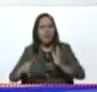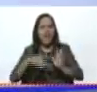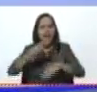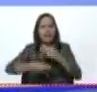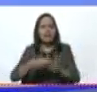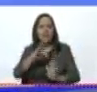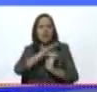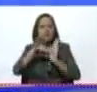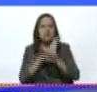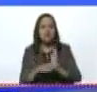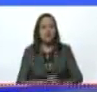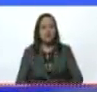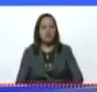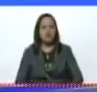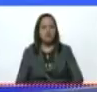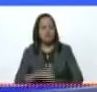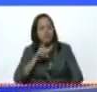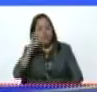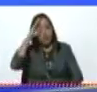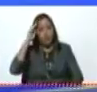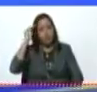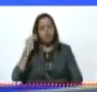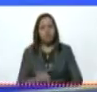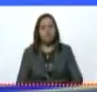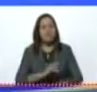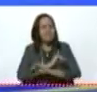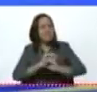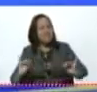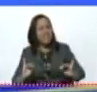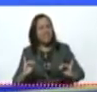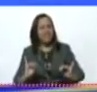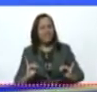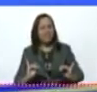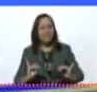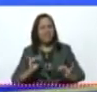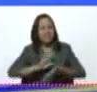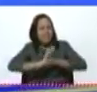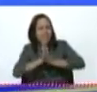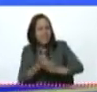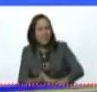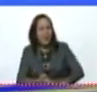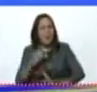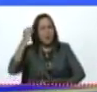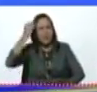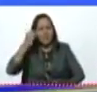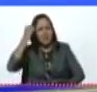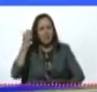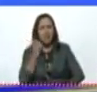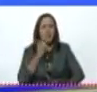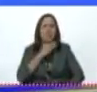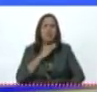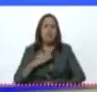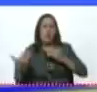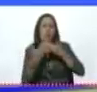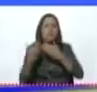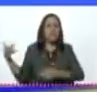Constitución, señor Donald Trump. Basta de tu obsesión enfermiza, Trump, con